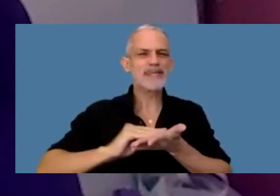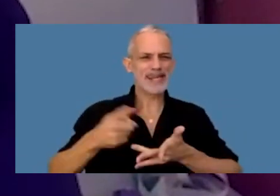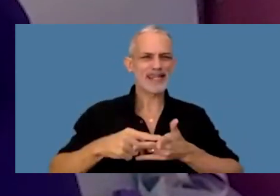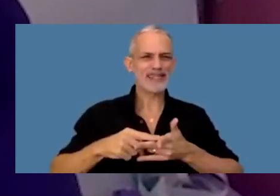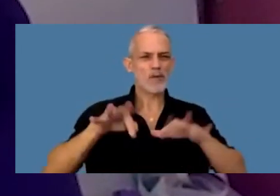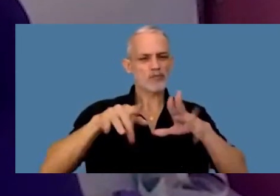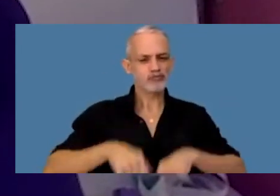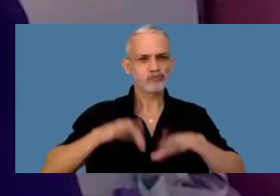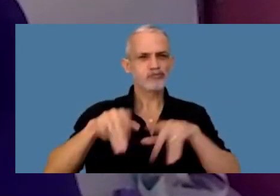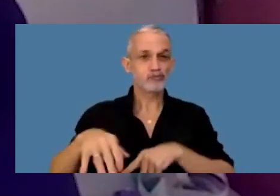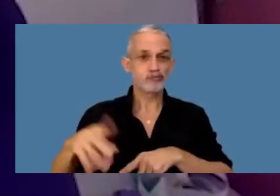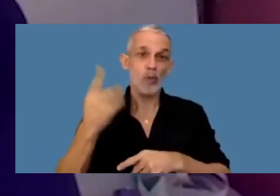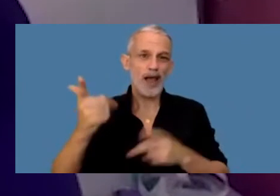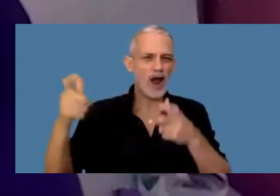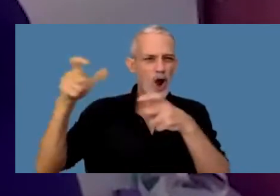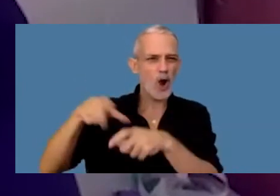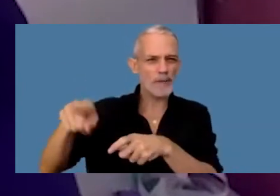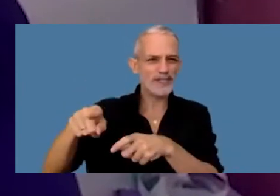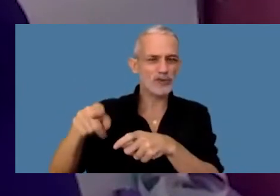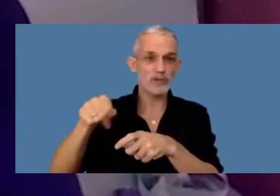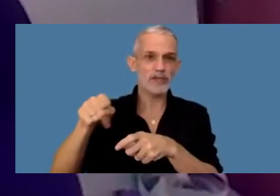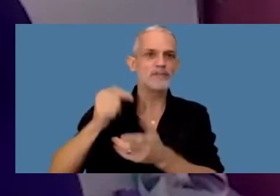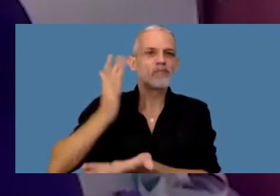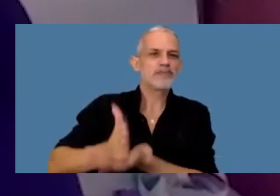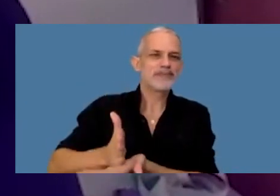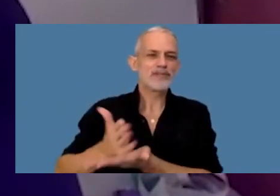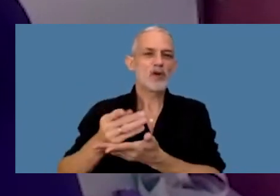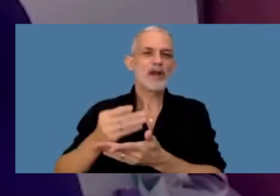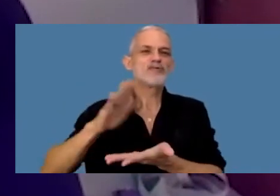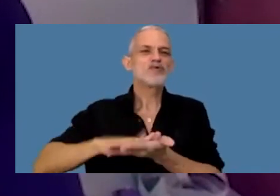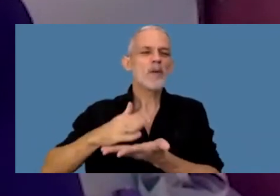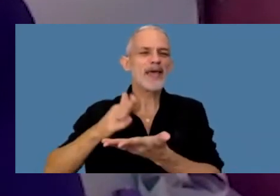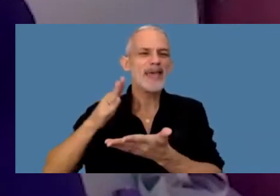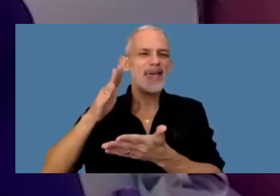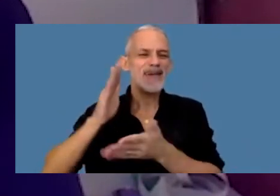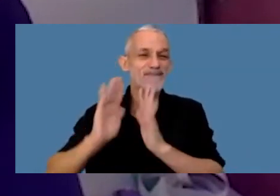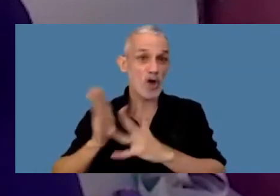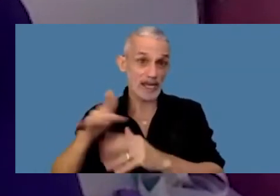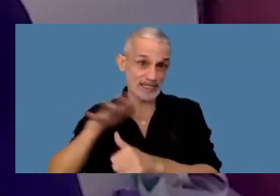tratamiento, más que nada por mala praxis suelen iniciarse,